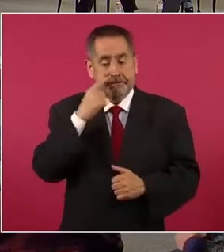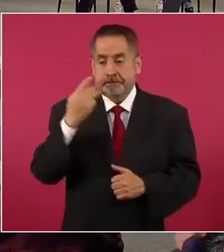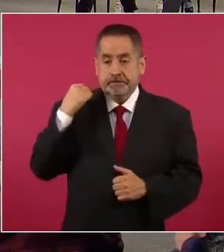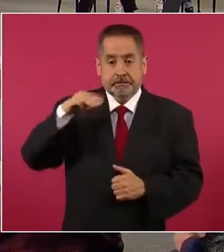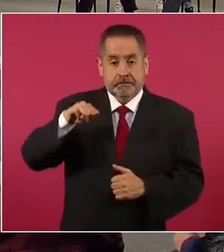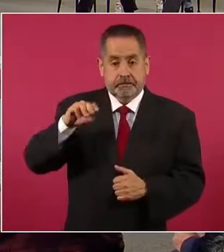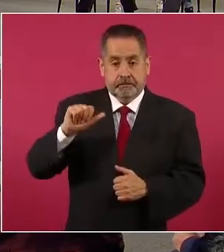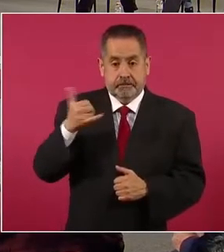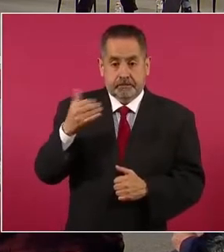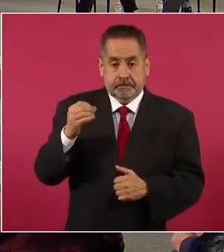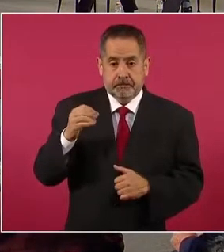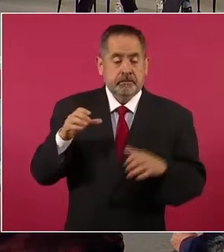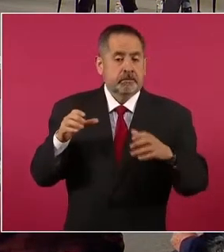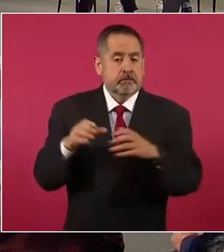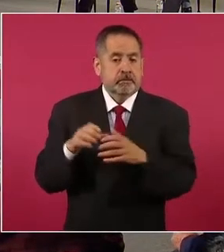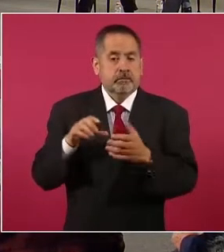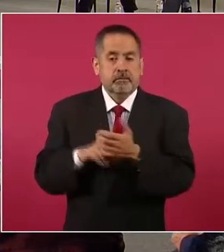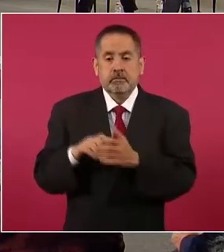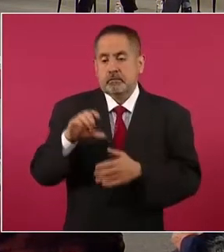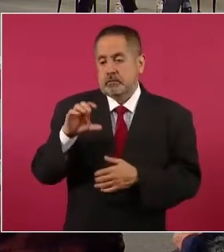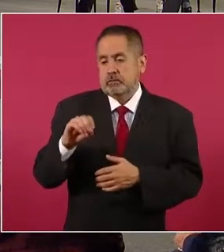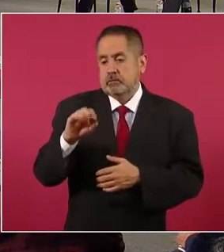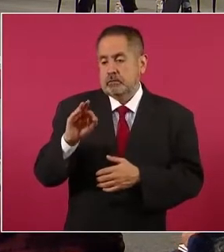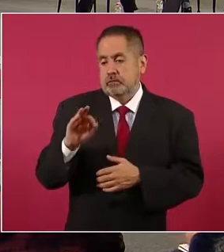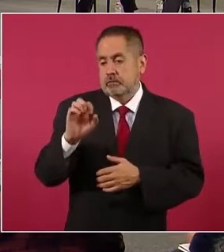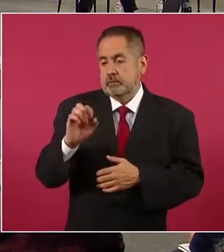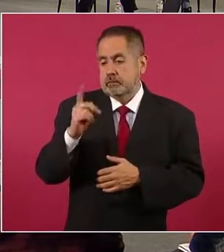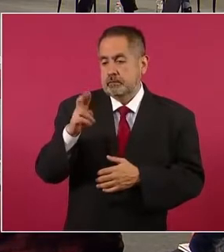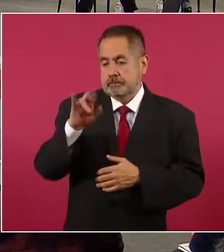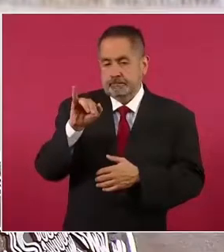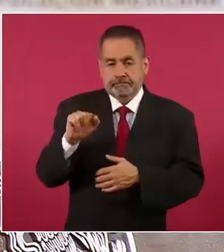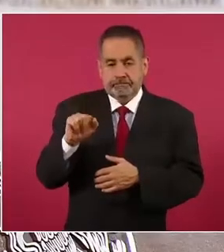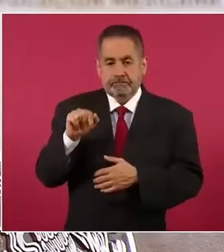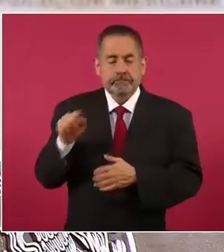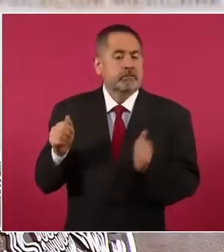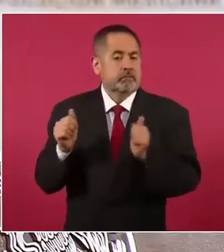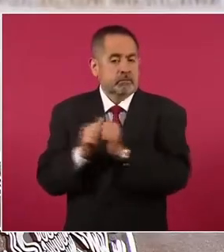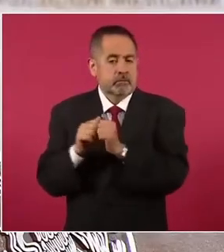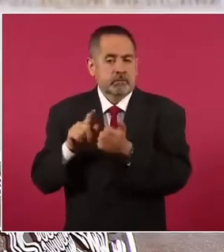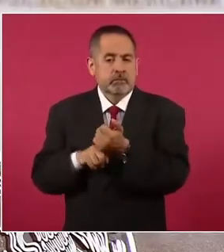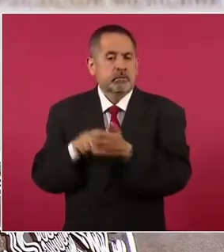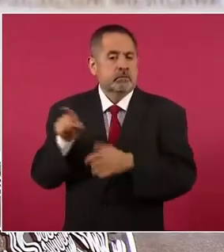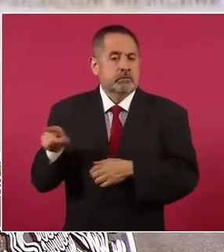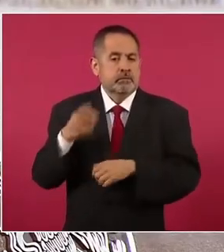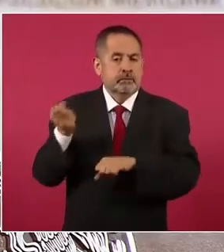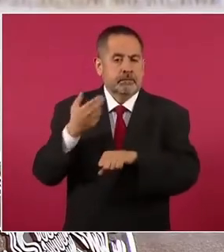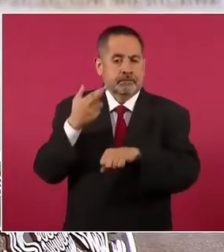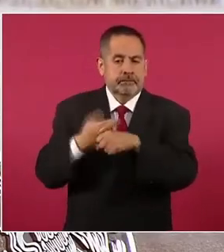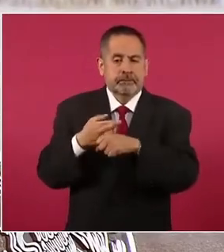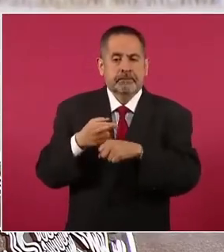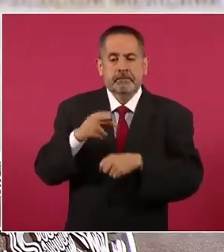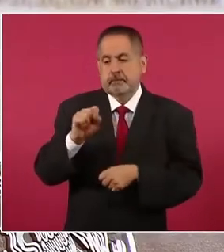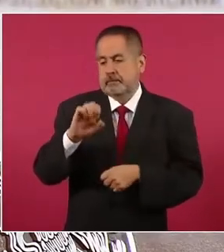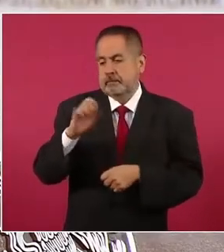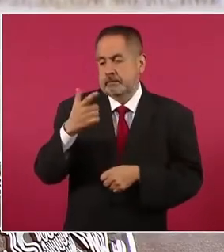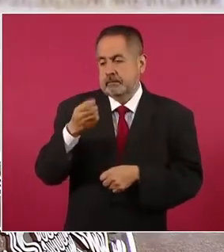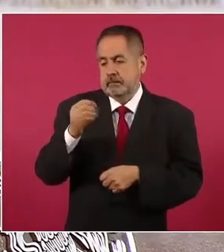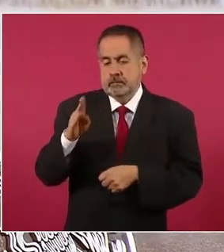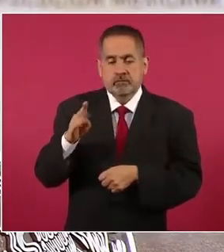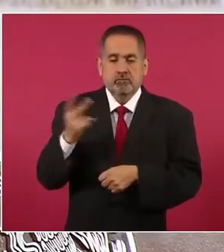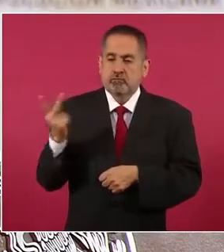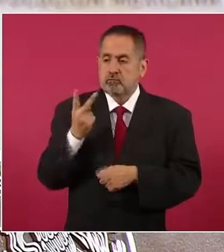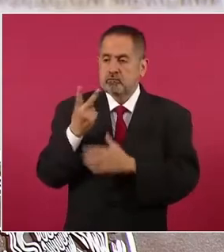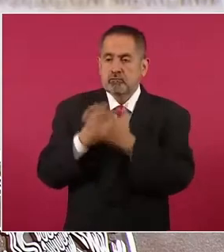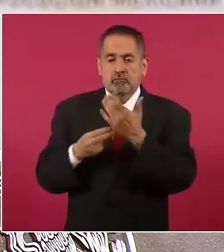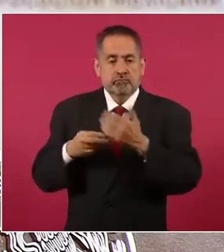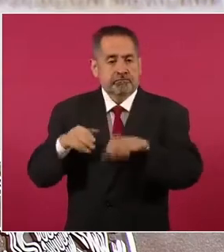año, la Comisión Federal para la Protección contra Riesgos Sanitarios, en conjunto con la Secretaría de Gobernación, emitimos